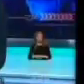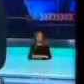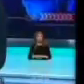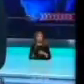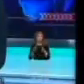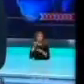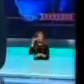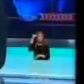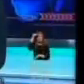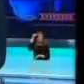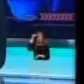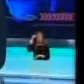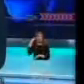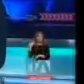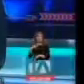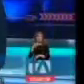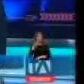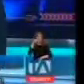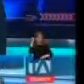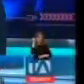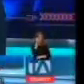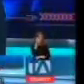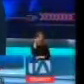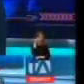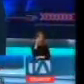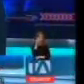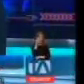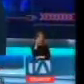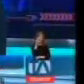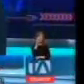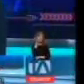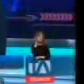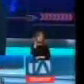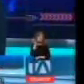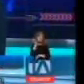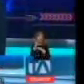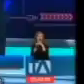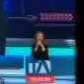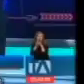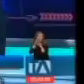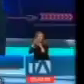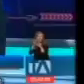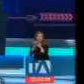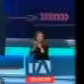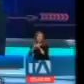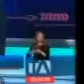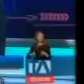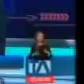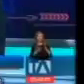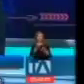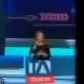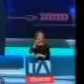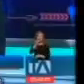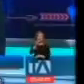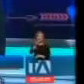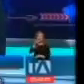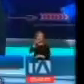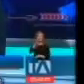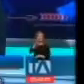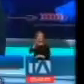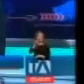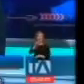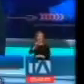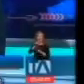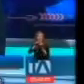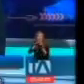adulto mayor asesinó a puñaladas a su pareja, una mujer de 60 años, en la vía La Aurora, en el cantón Daule.